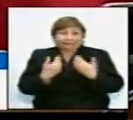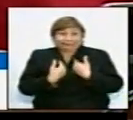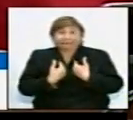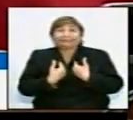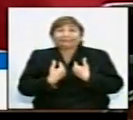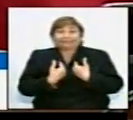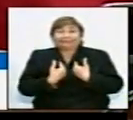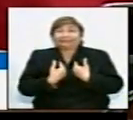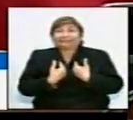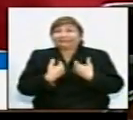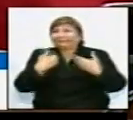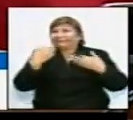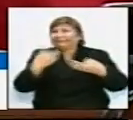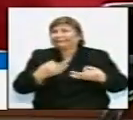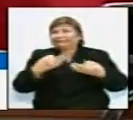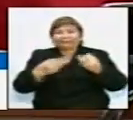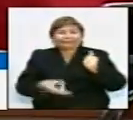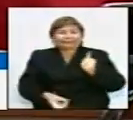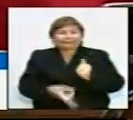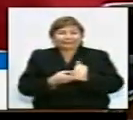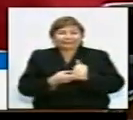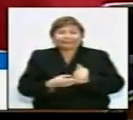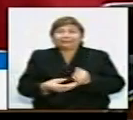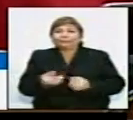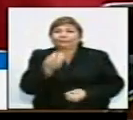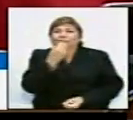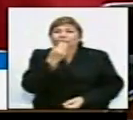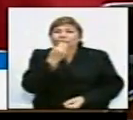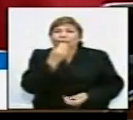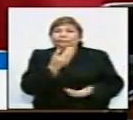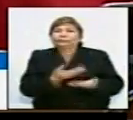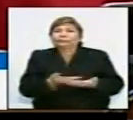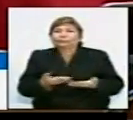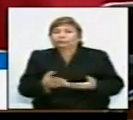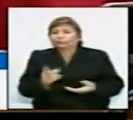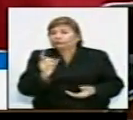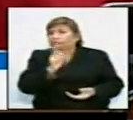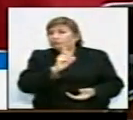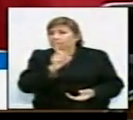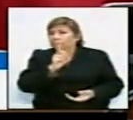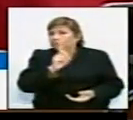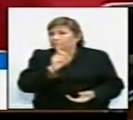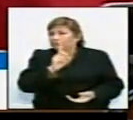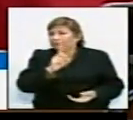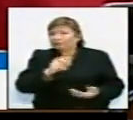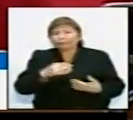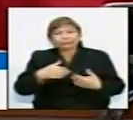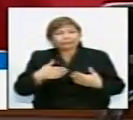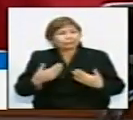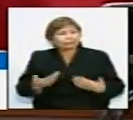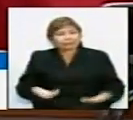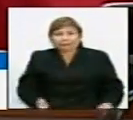tengamos realmente seguridad de lo que consumimos. No puede ser posible